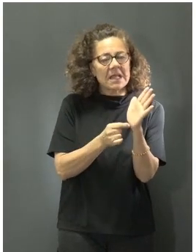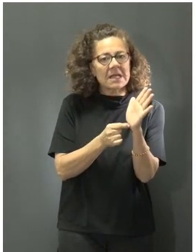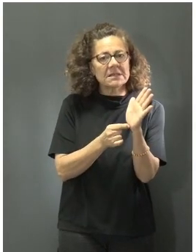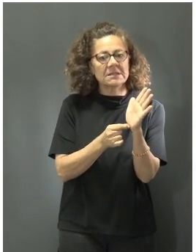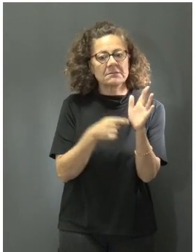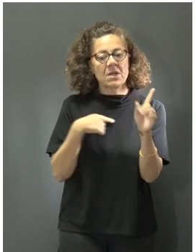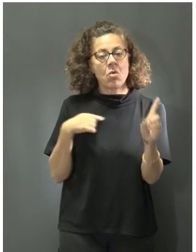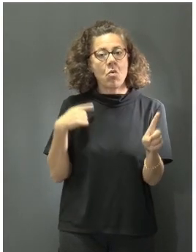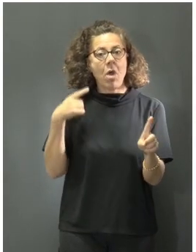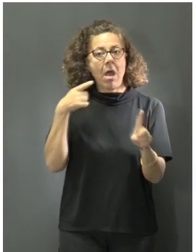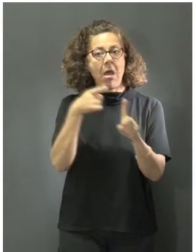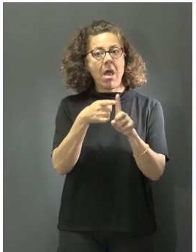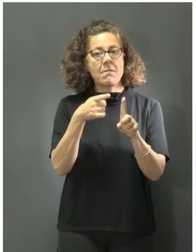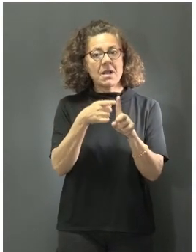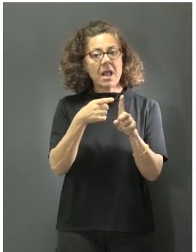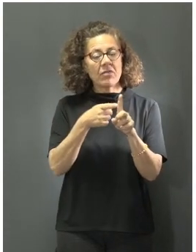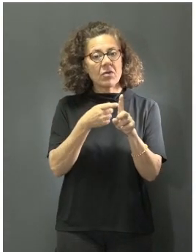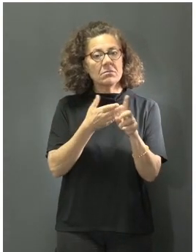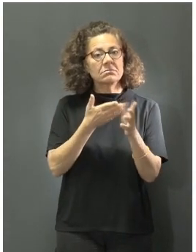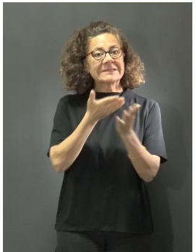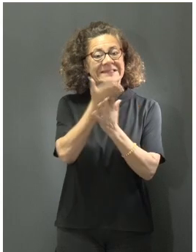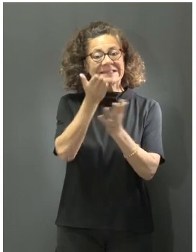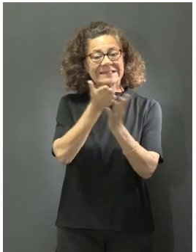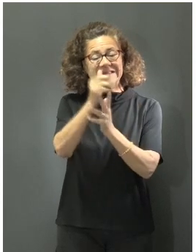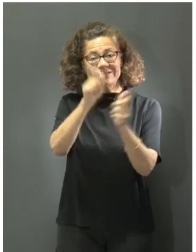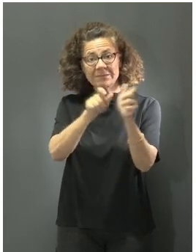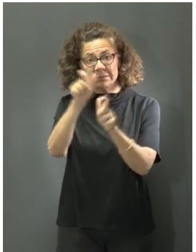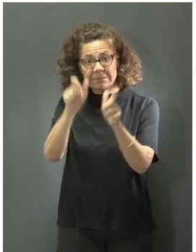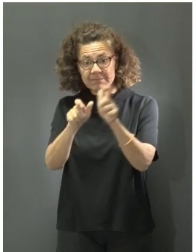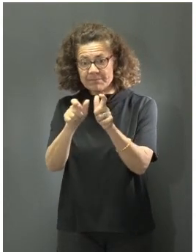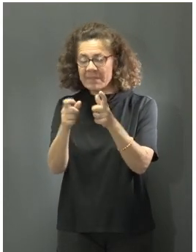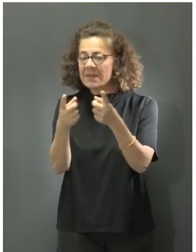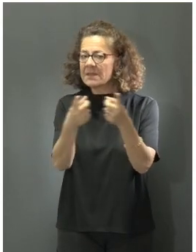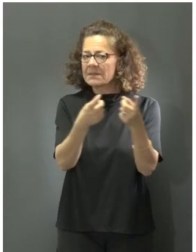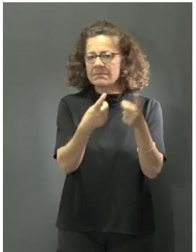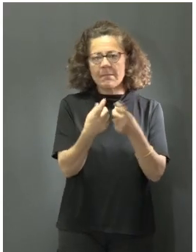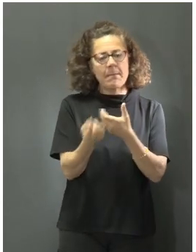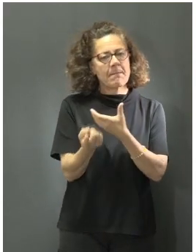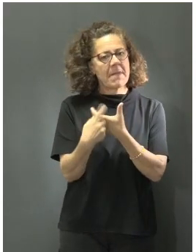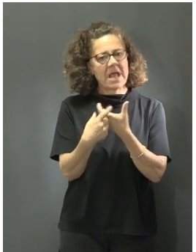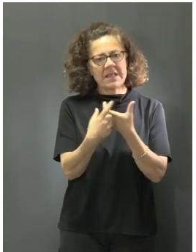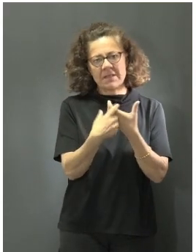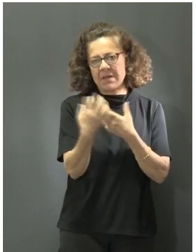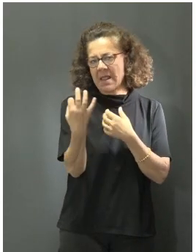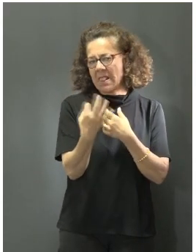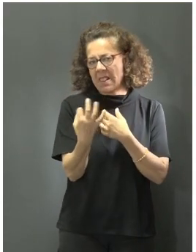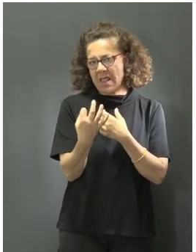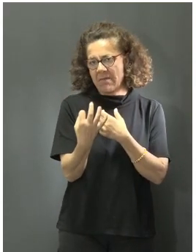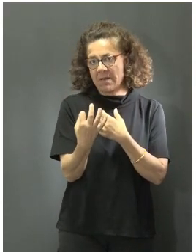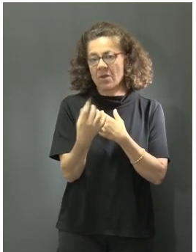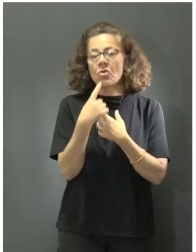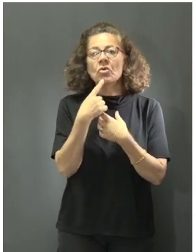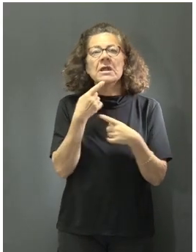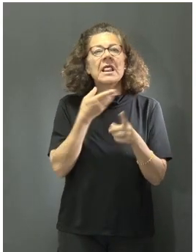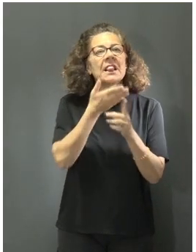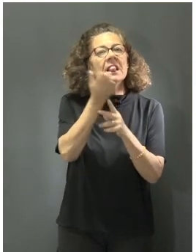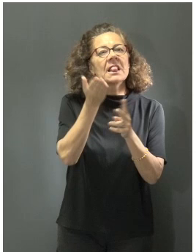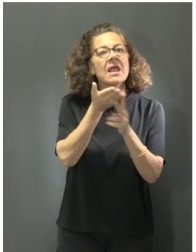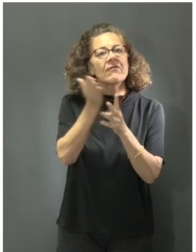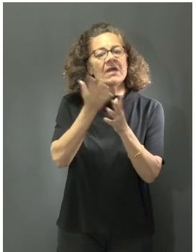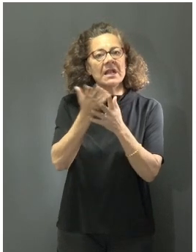de aplicación a distintas personas, necesariamente tienen que participar distintas personas con